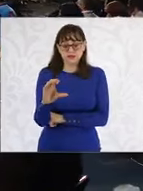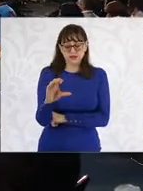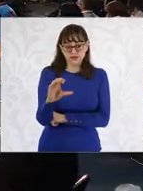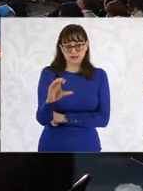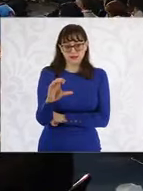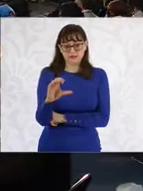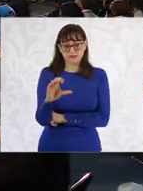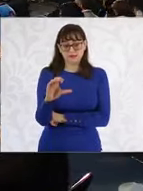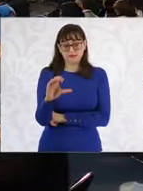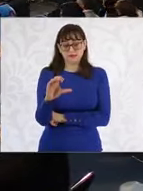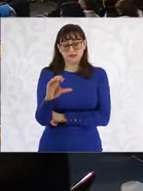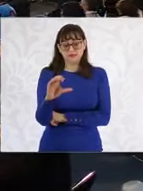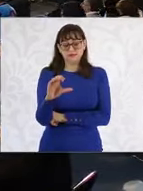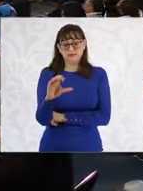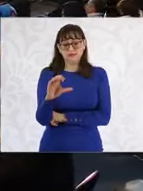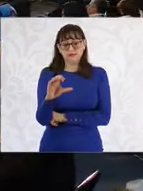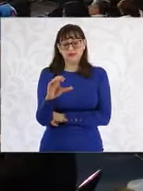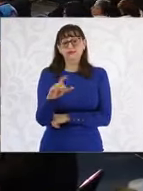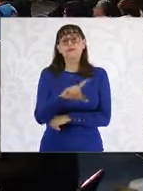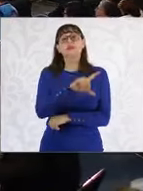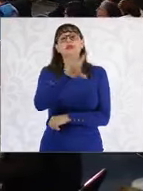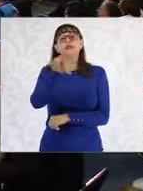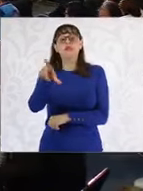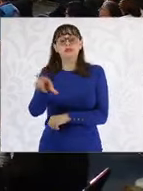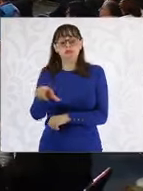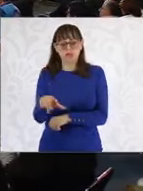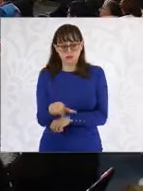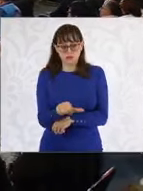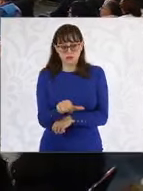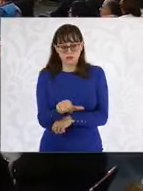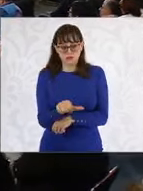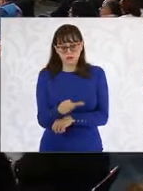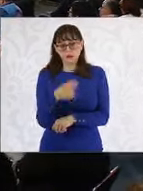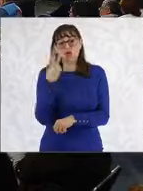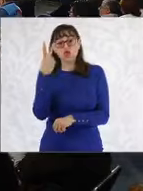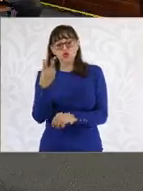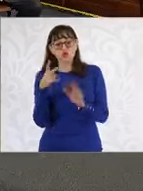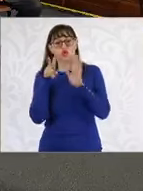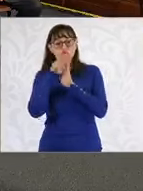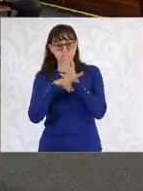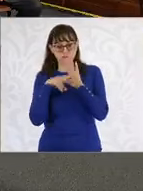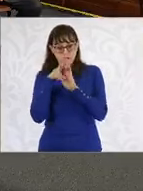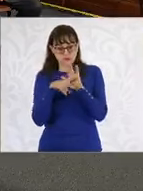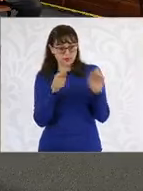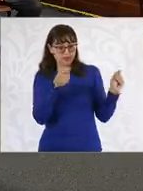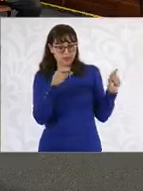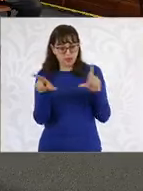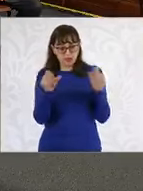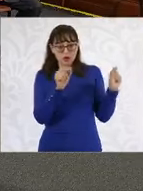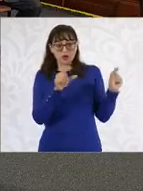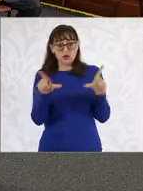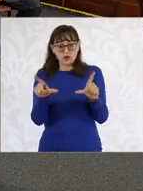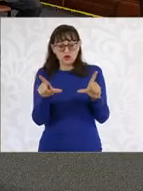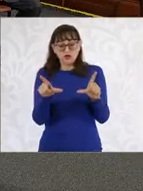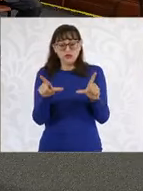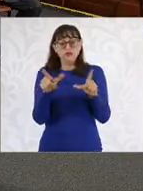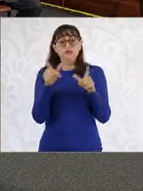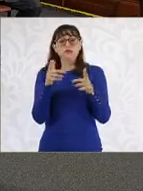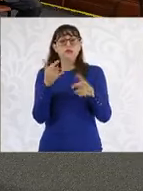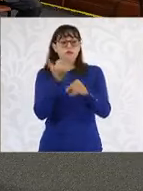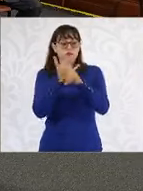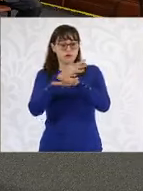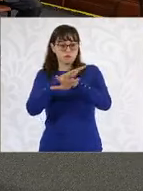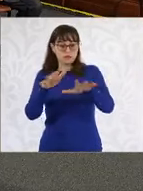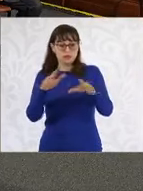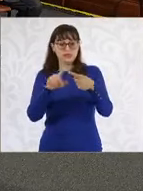Ciudadana, y después pasaremos 2 videos con el informe de la Secretaría de la Defensa